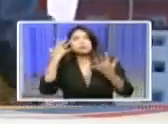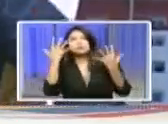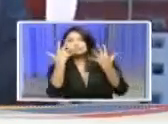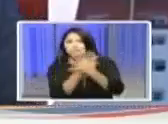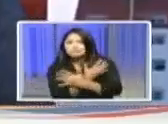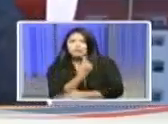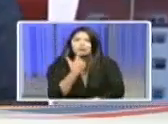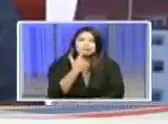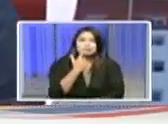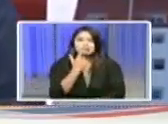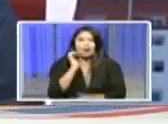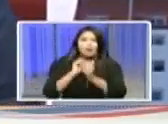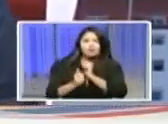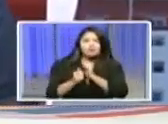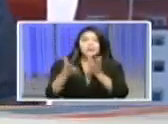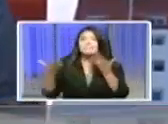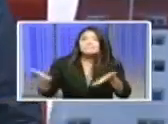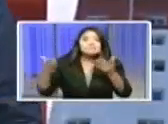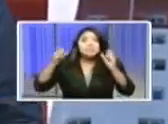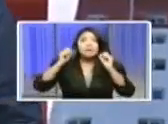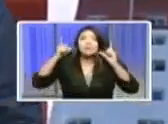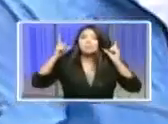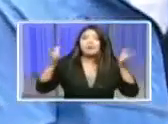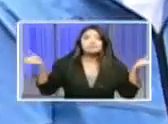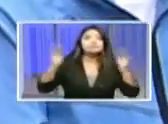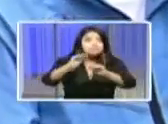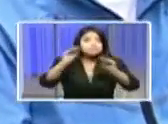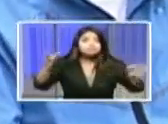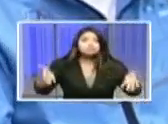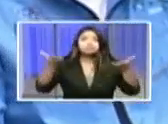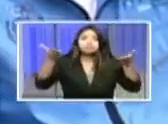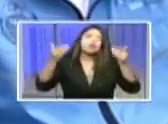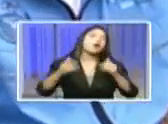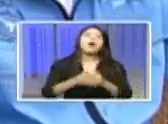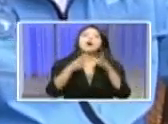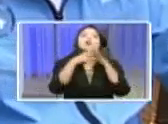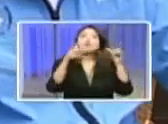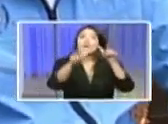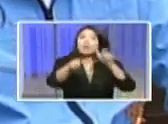se duermen, a despertar